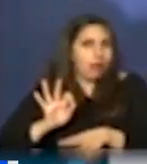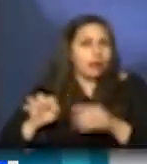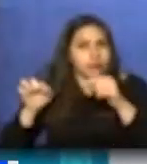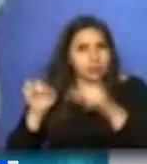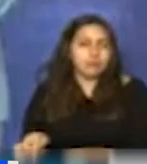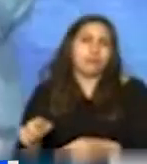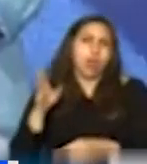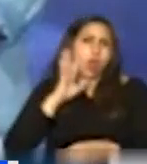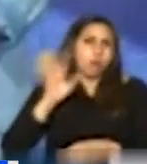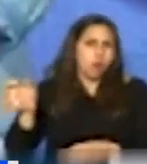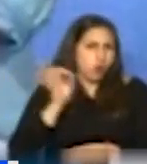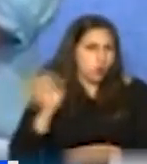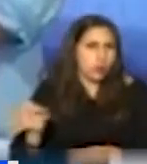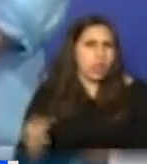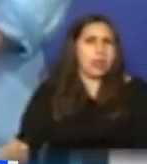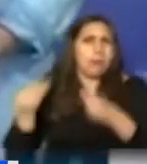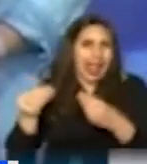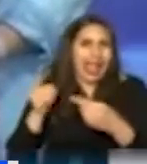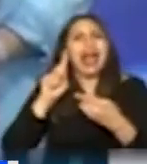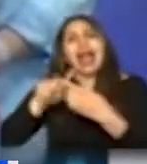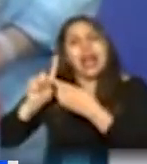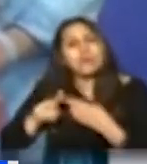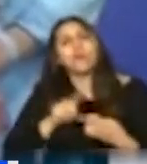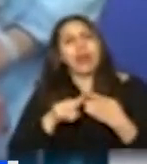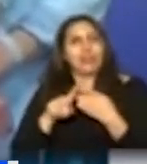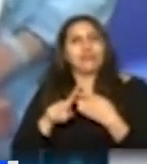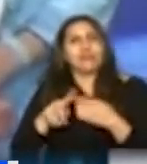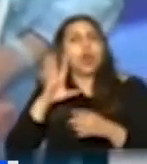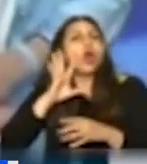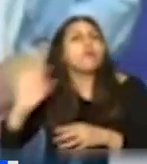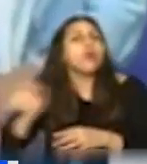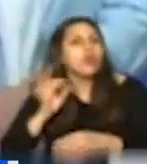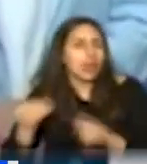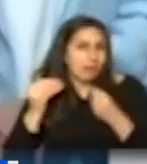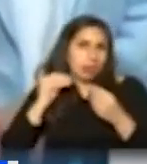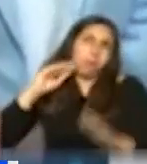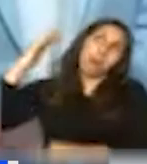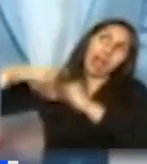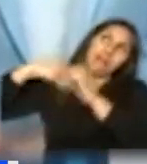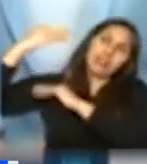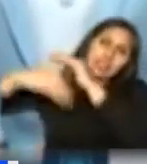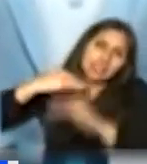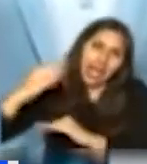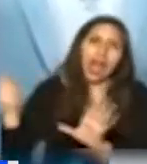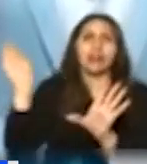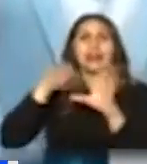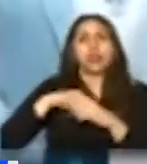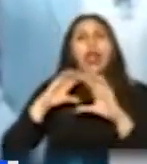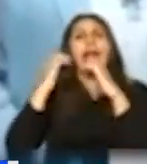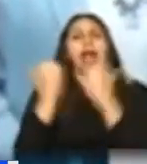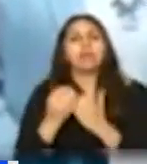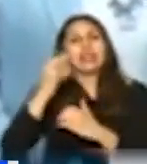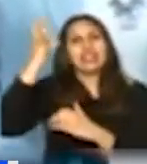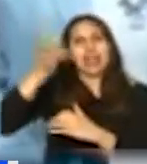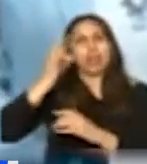Hay tierra fértil para los acuerdos, hay tierra fértil para avanzar en la Cámara de Senadores y